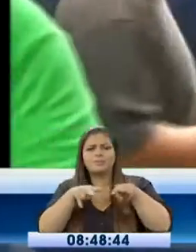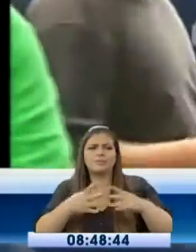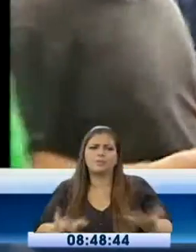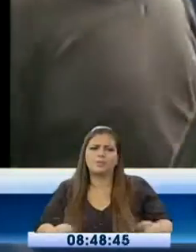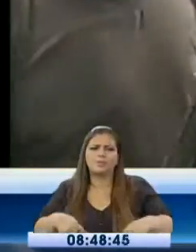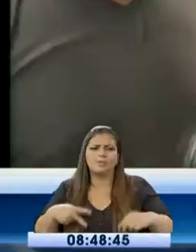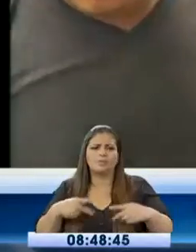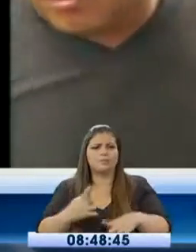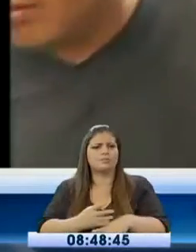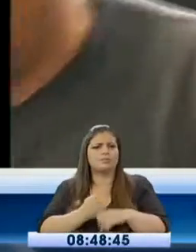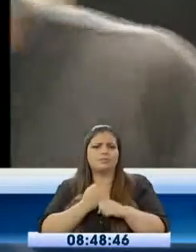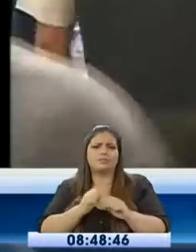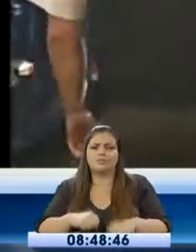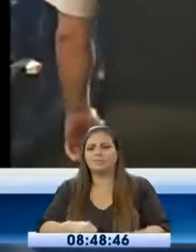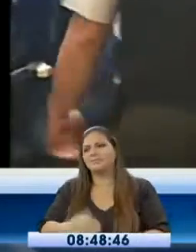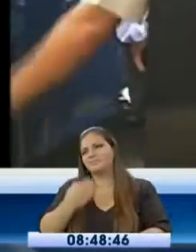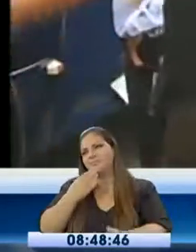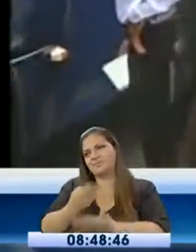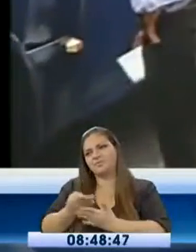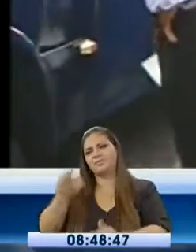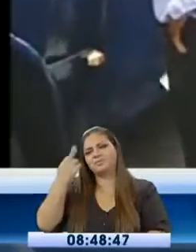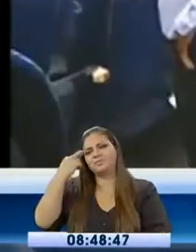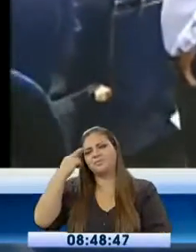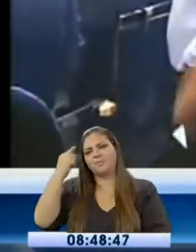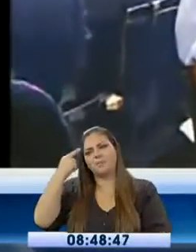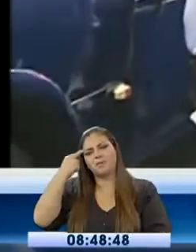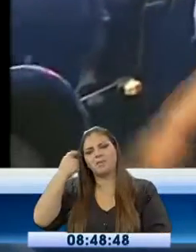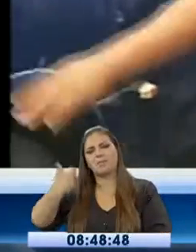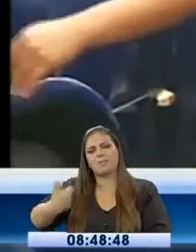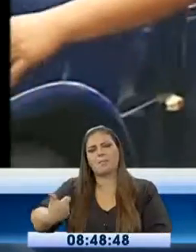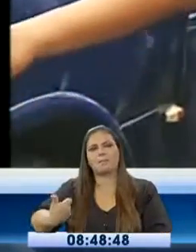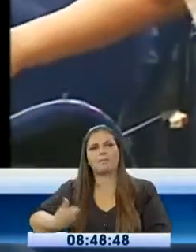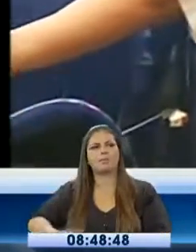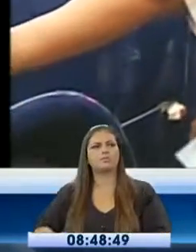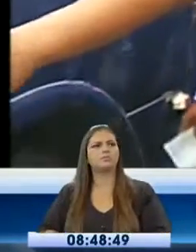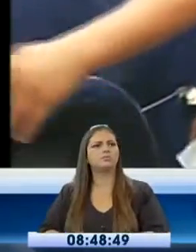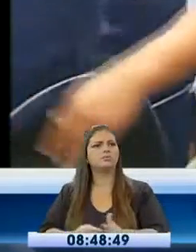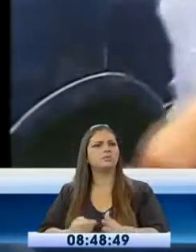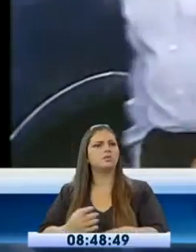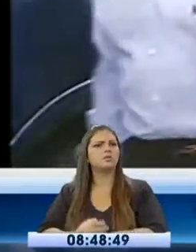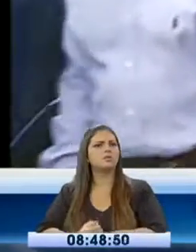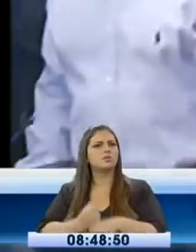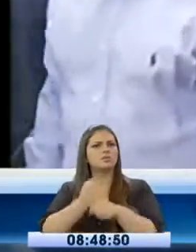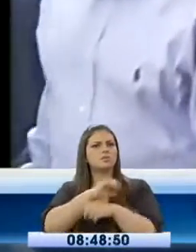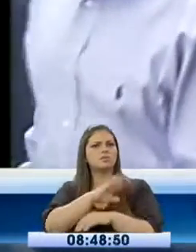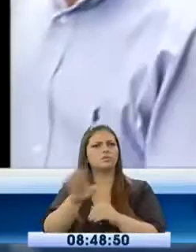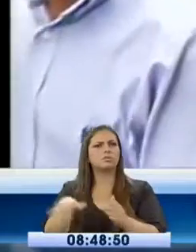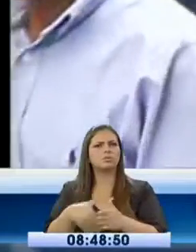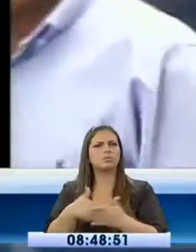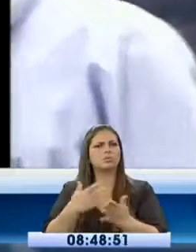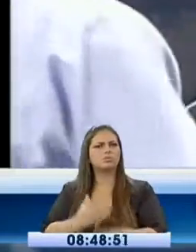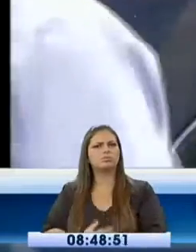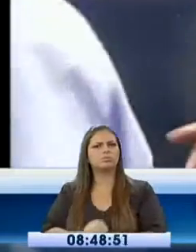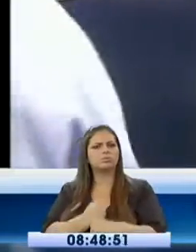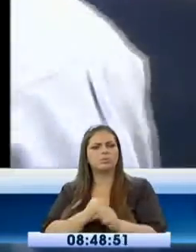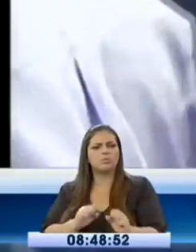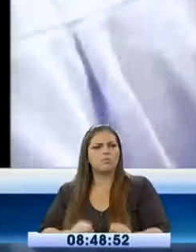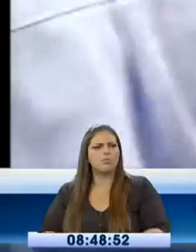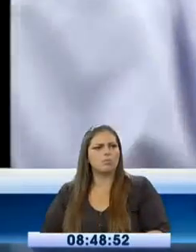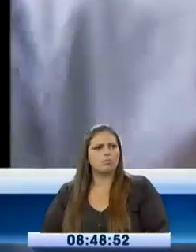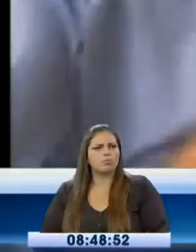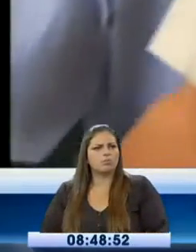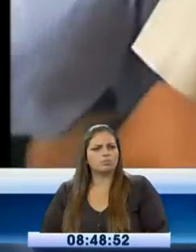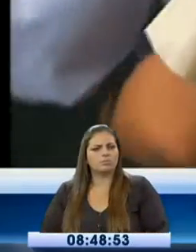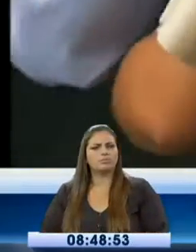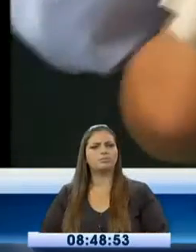Un señor consciente de que esto se hace es por ellos, para brindarle seguridad a la comunidad, verificando de que no